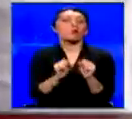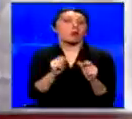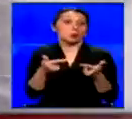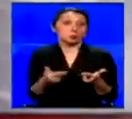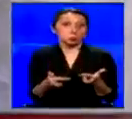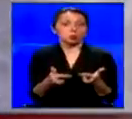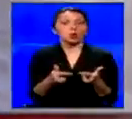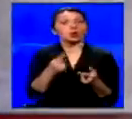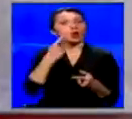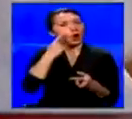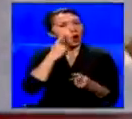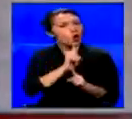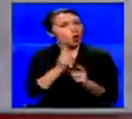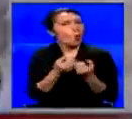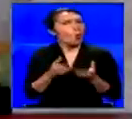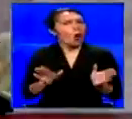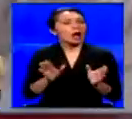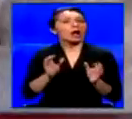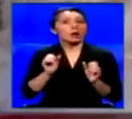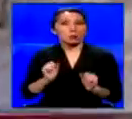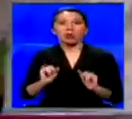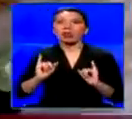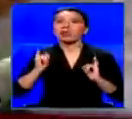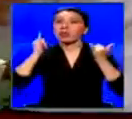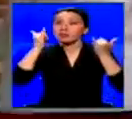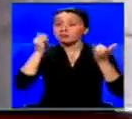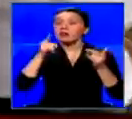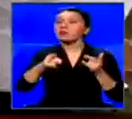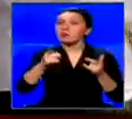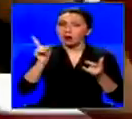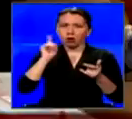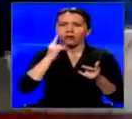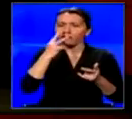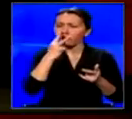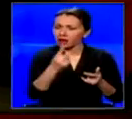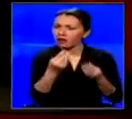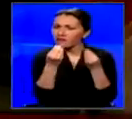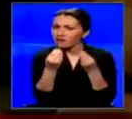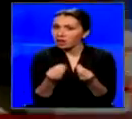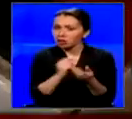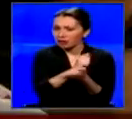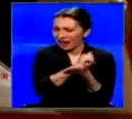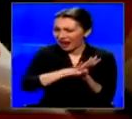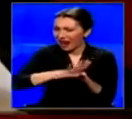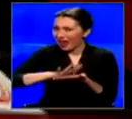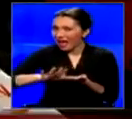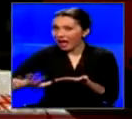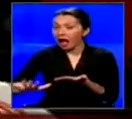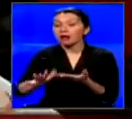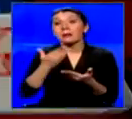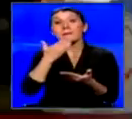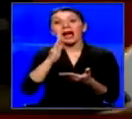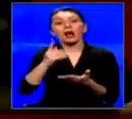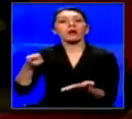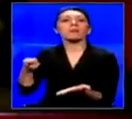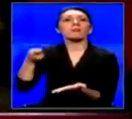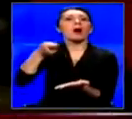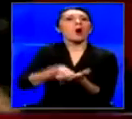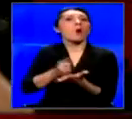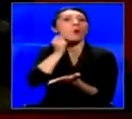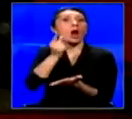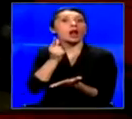afortunados, y ojo, no cualquiera, disfrutarán. Y escuche bien, completamente gratis, o mejor dicho, financiado con